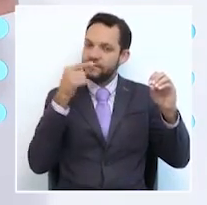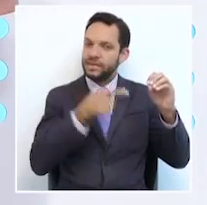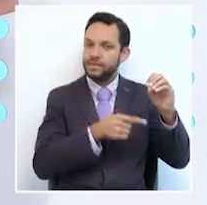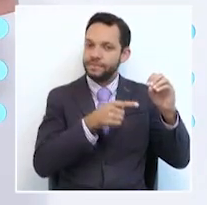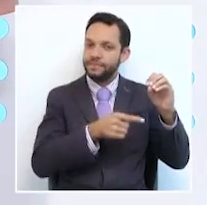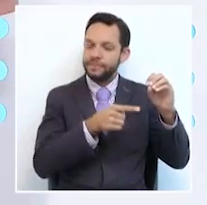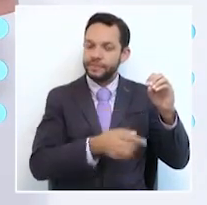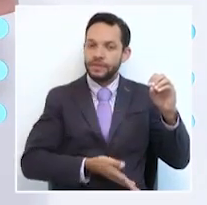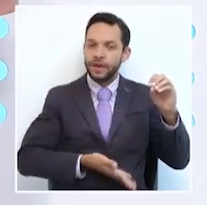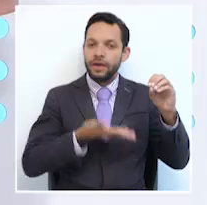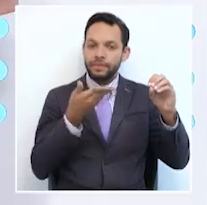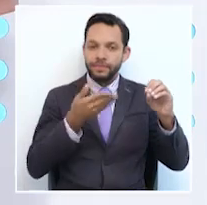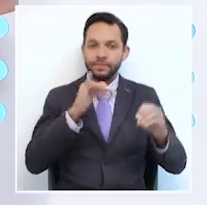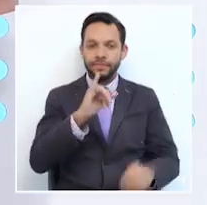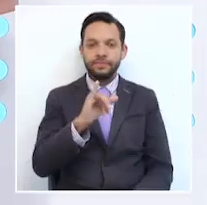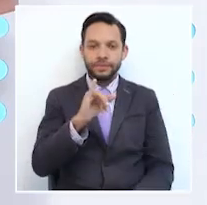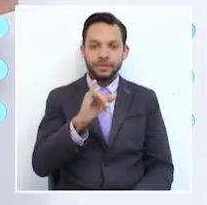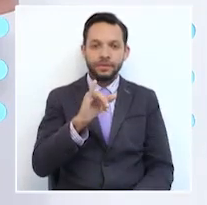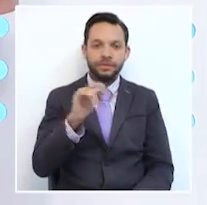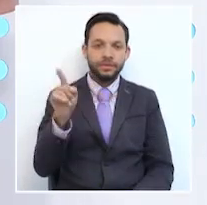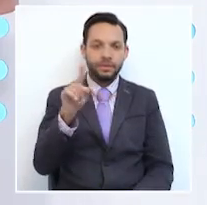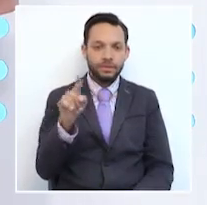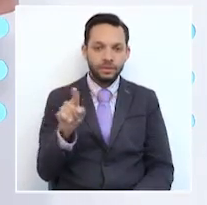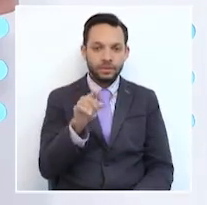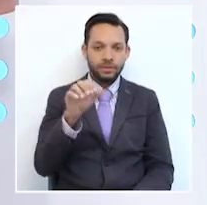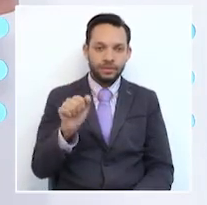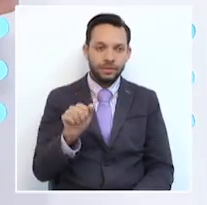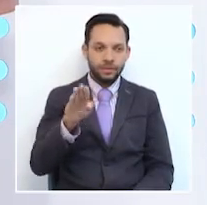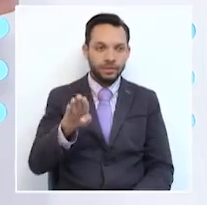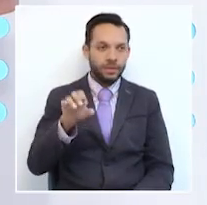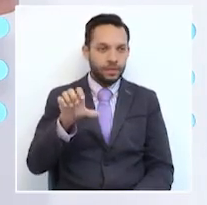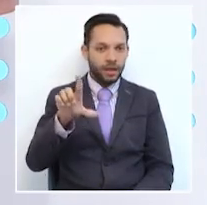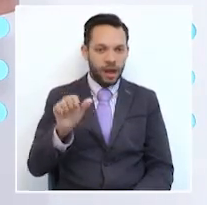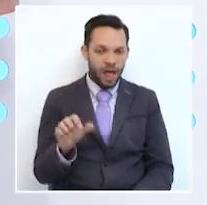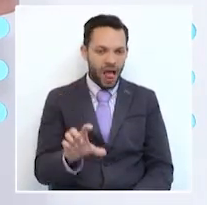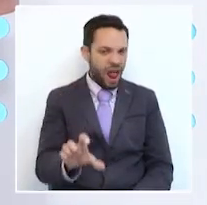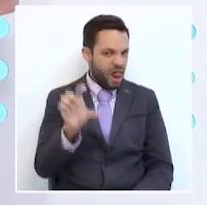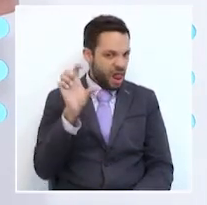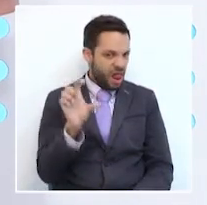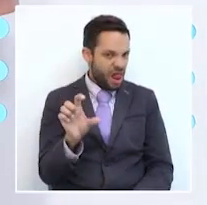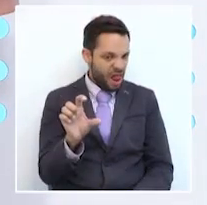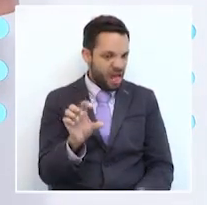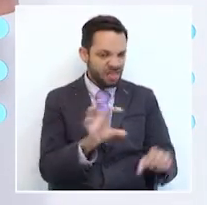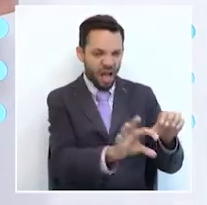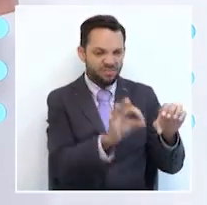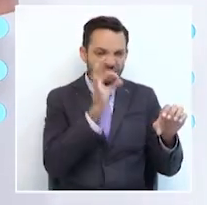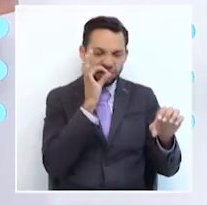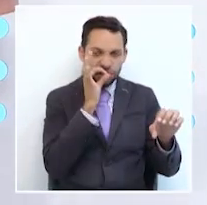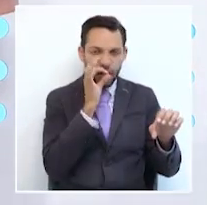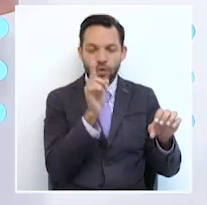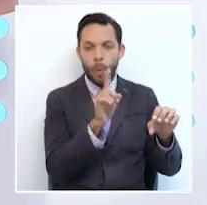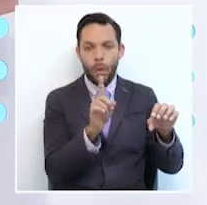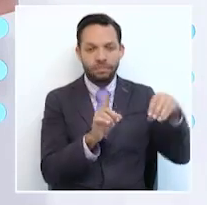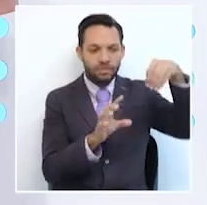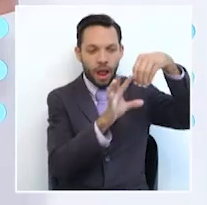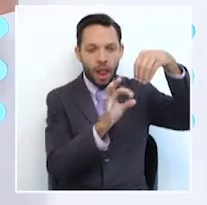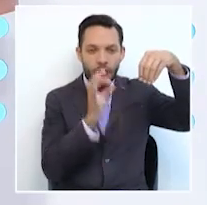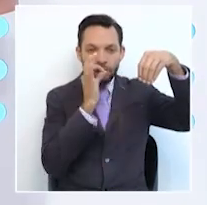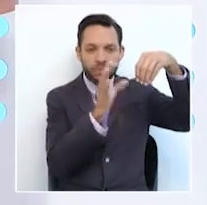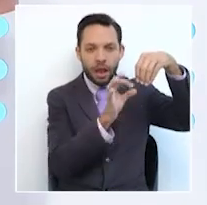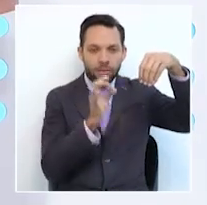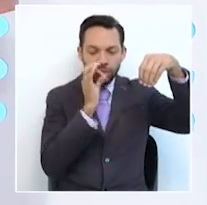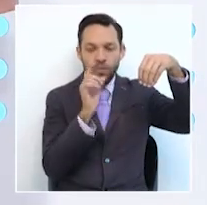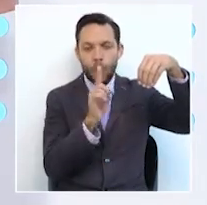pero que sea uva isabella no la uva grande porque es agua grande y ha sido manipulada genéticamente y hay que fumigar la